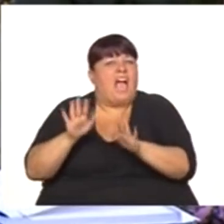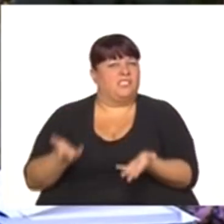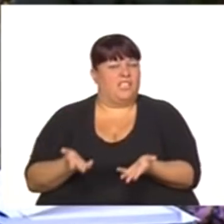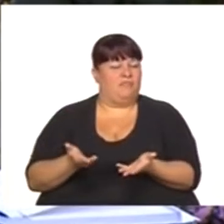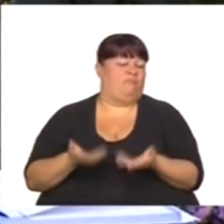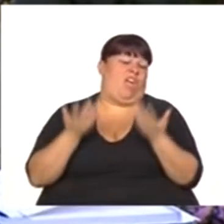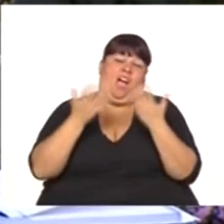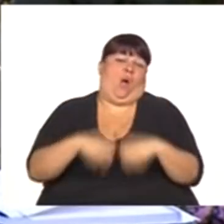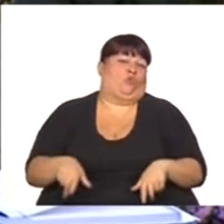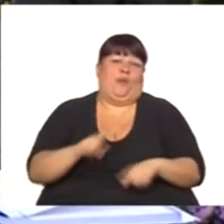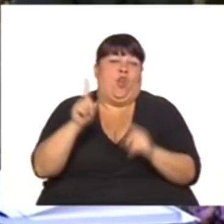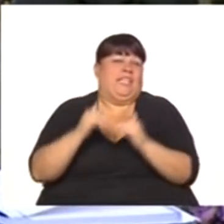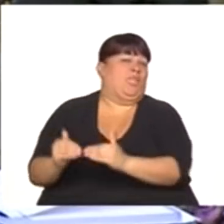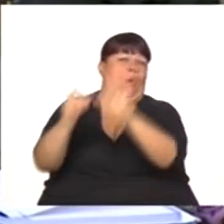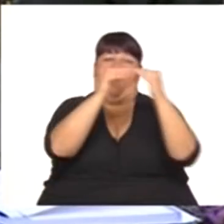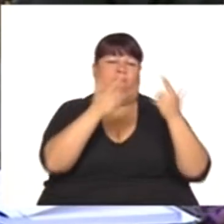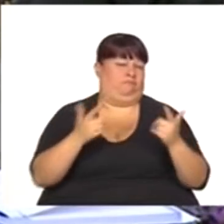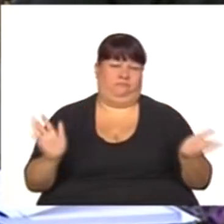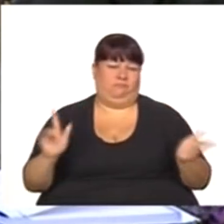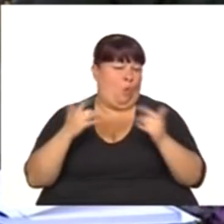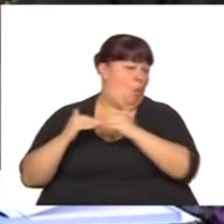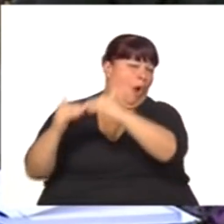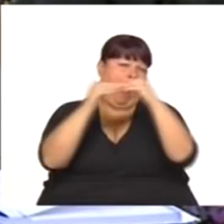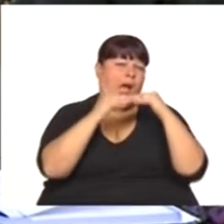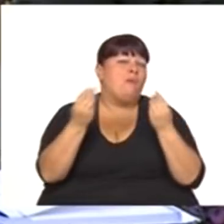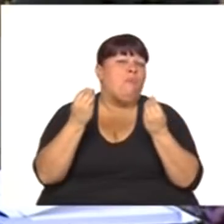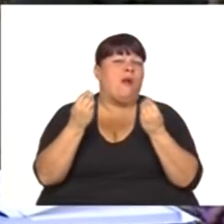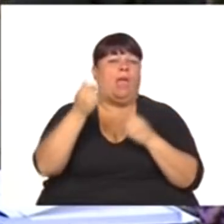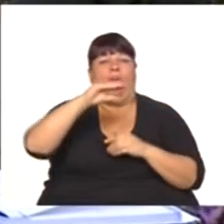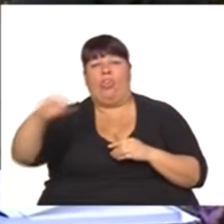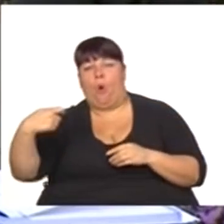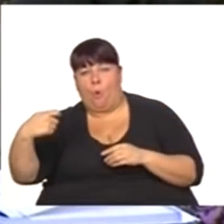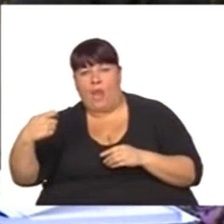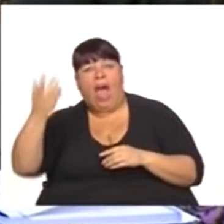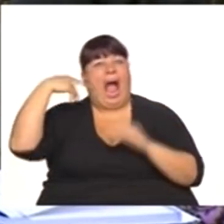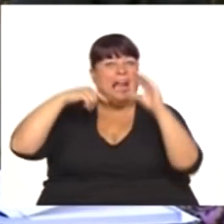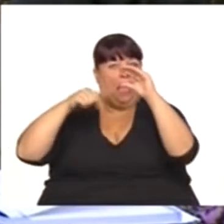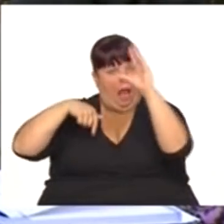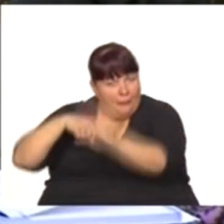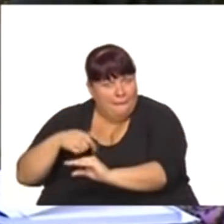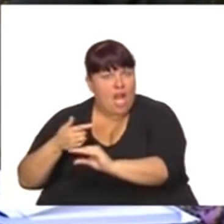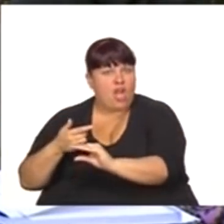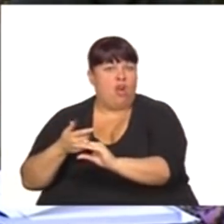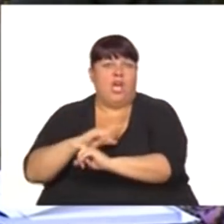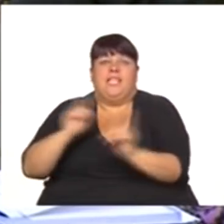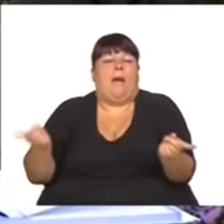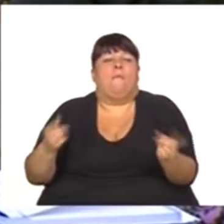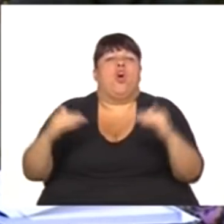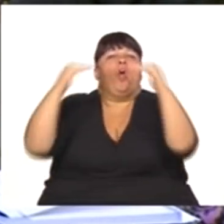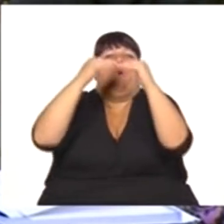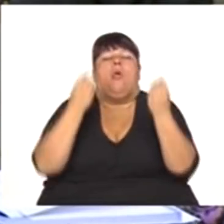Y naturalmente tampoco es equitativo. No es equitativo porque le damos menos a los jubilados de lo que tenían. Y no es